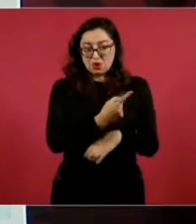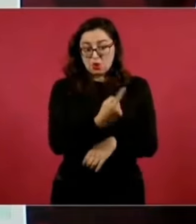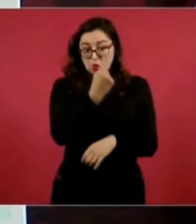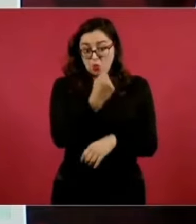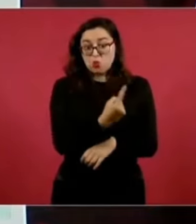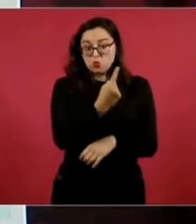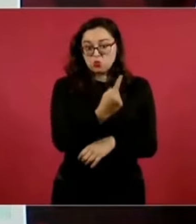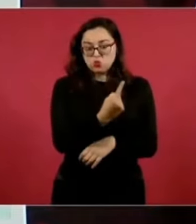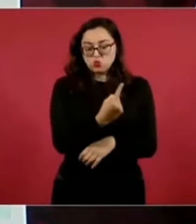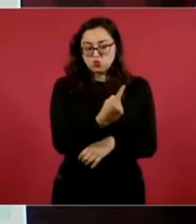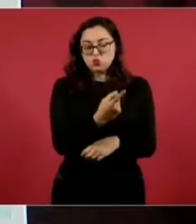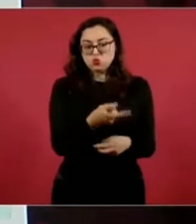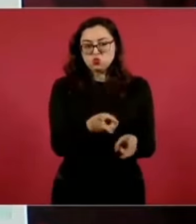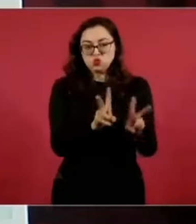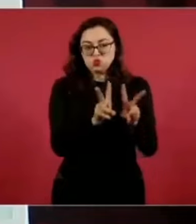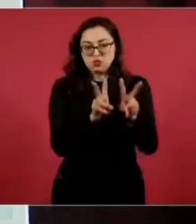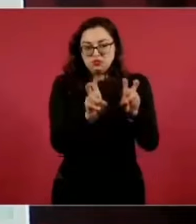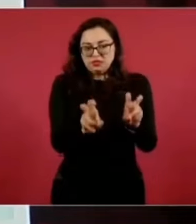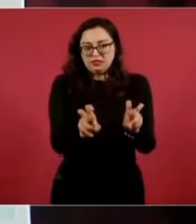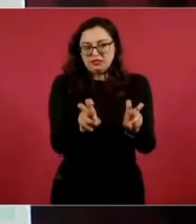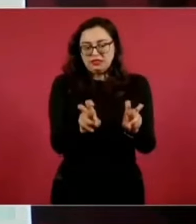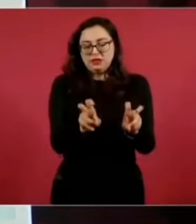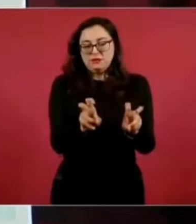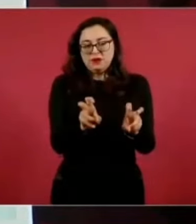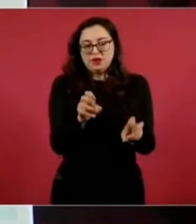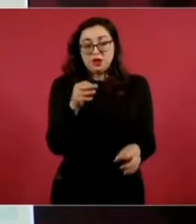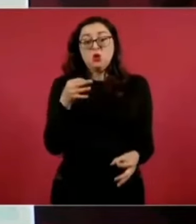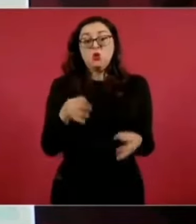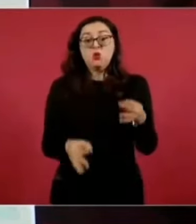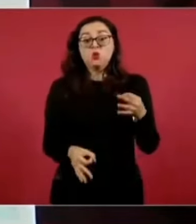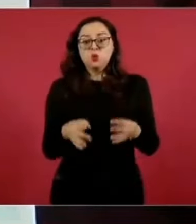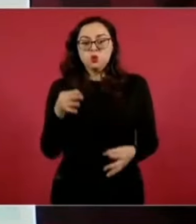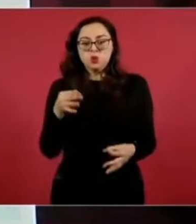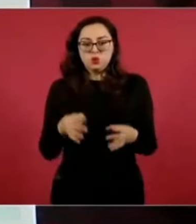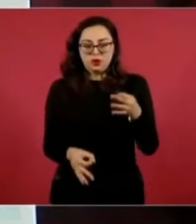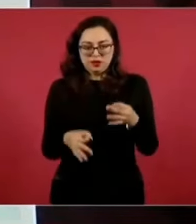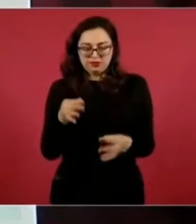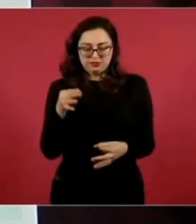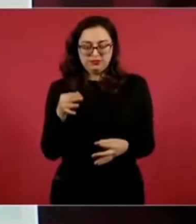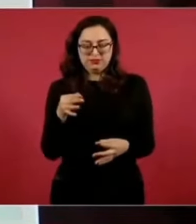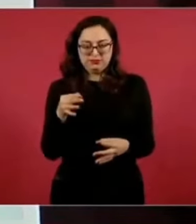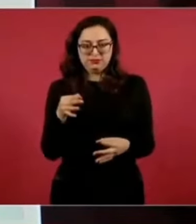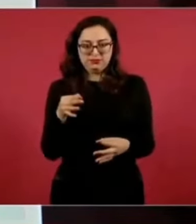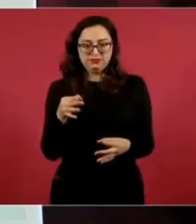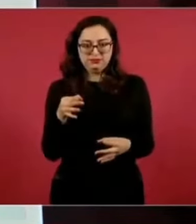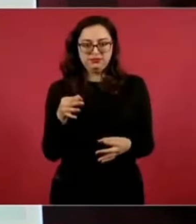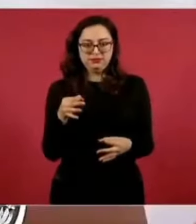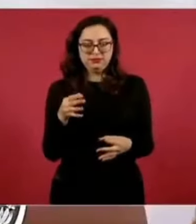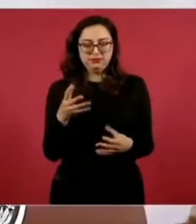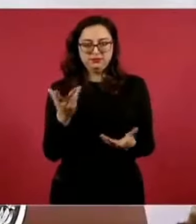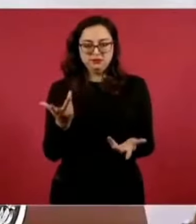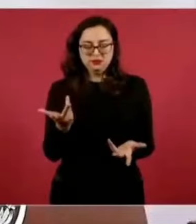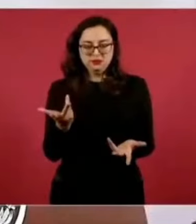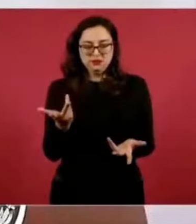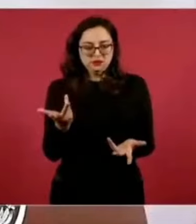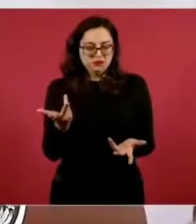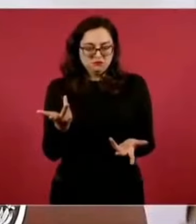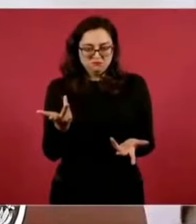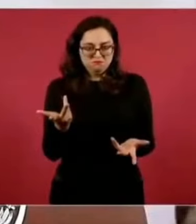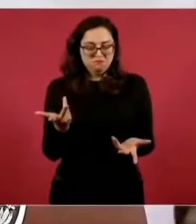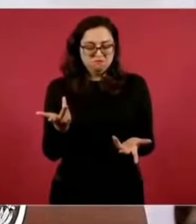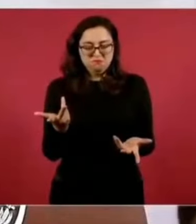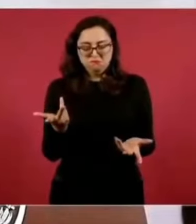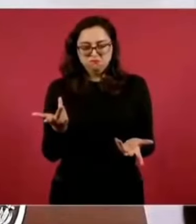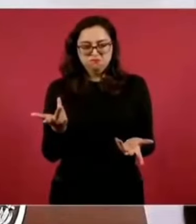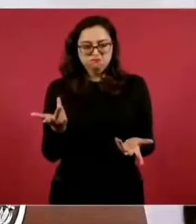los mismos los jueces este lo que hablábamos de que